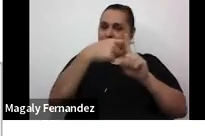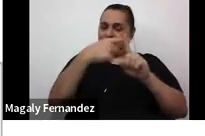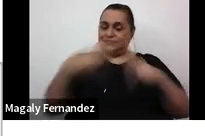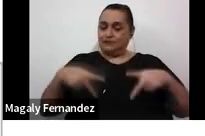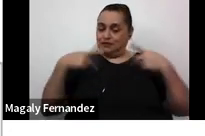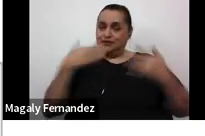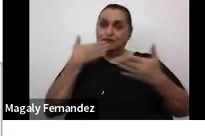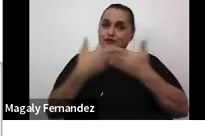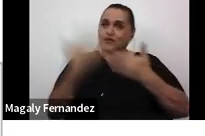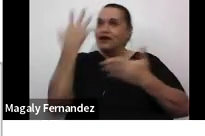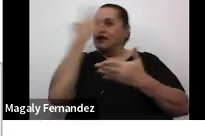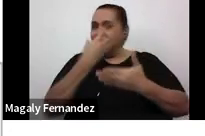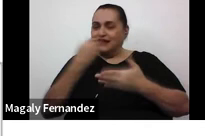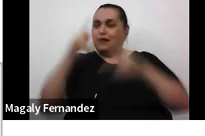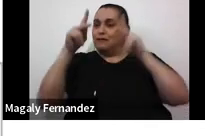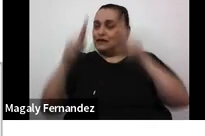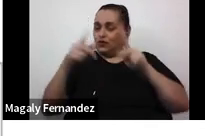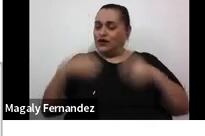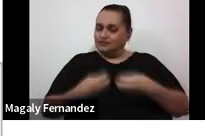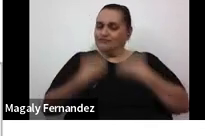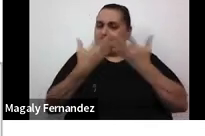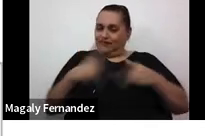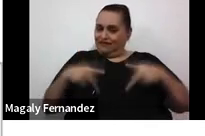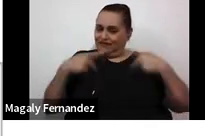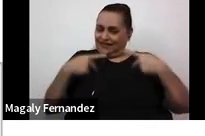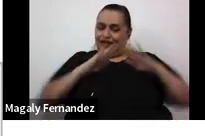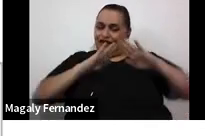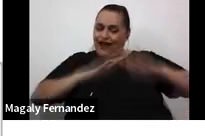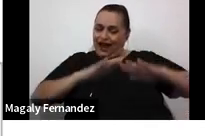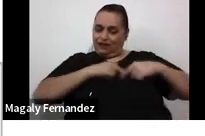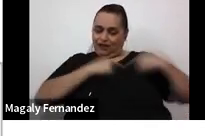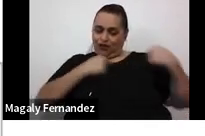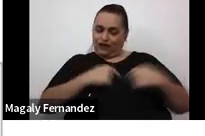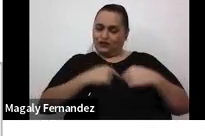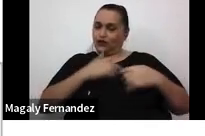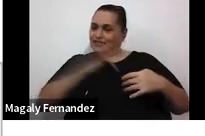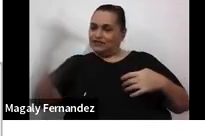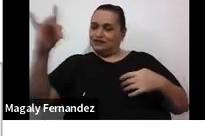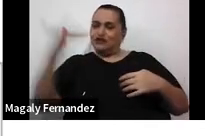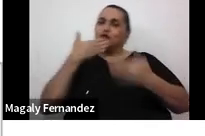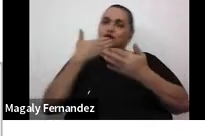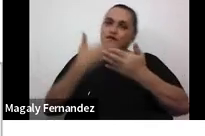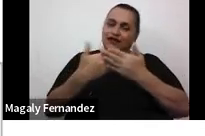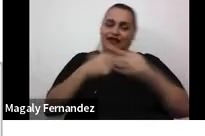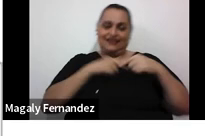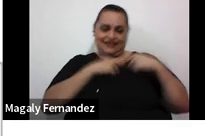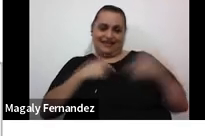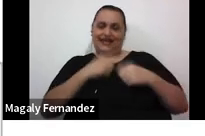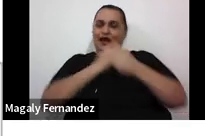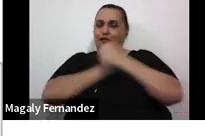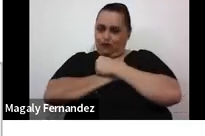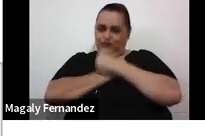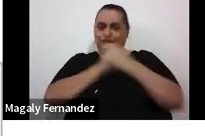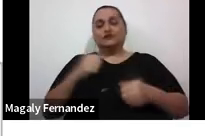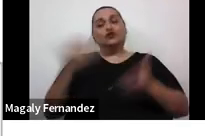para quien se dispone a vivirla aportando en su corazón un espíritu de bondad y amor lamaris Nuevamente muchísimas